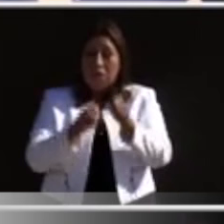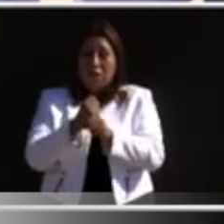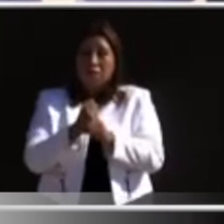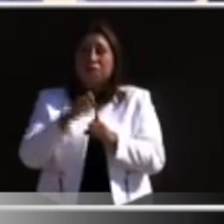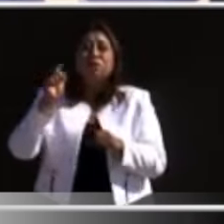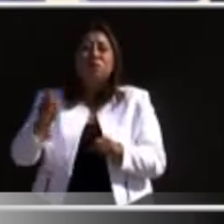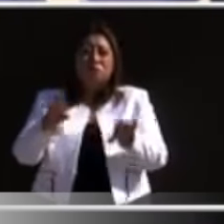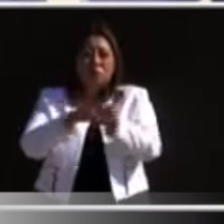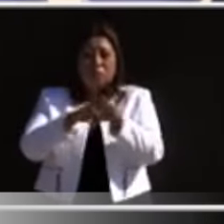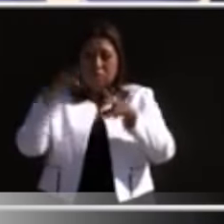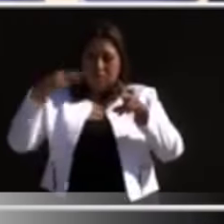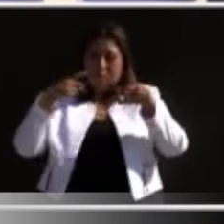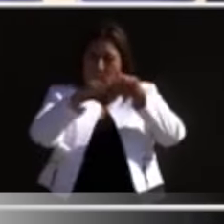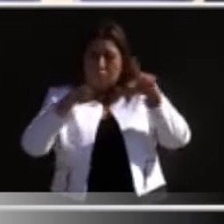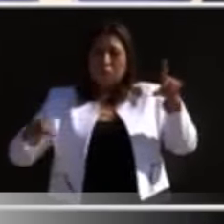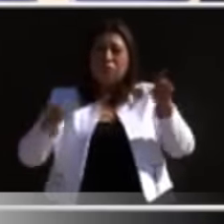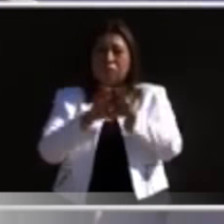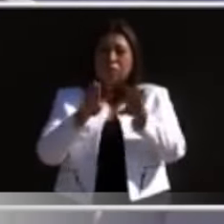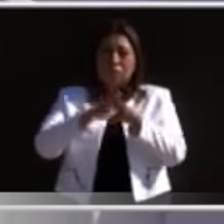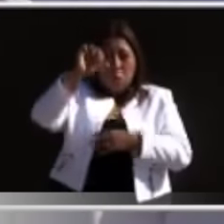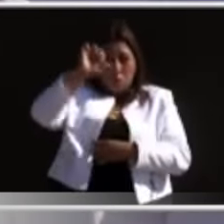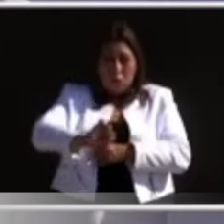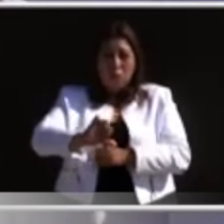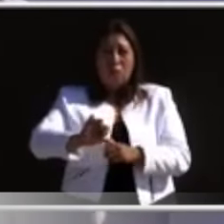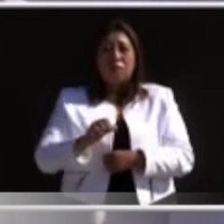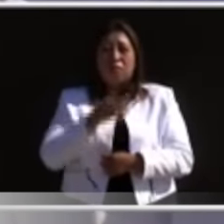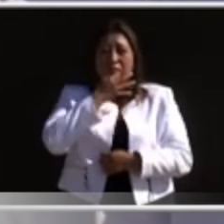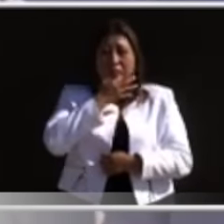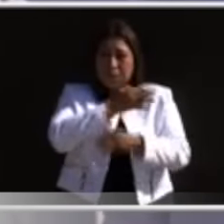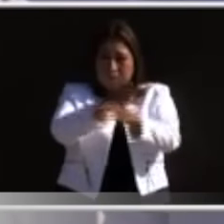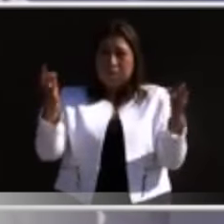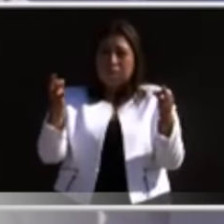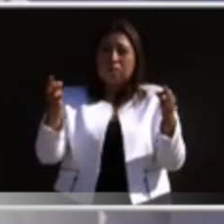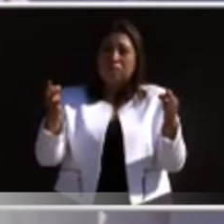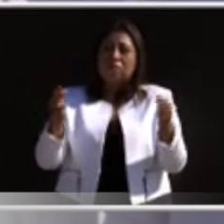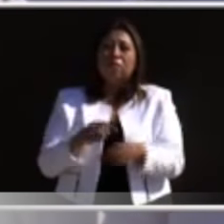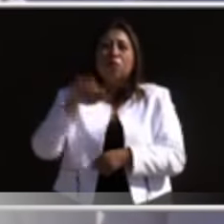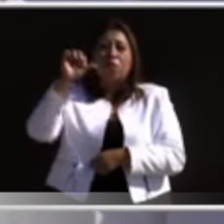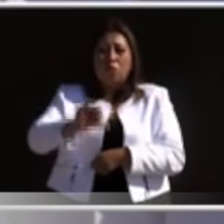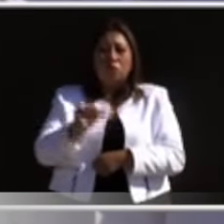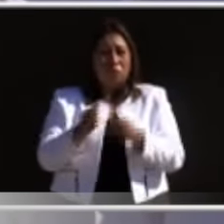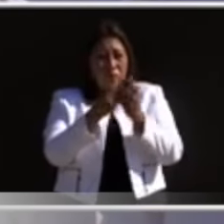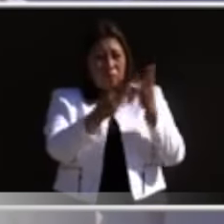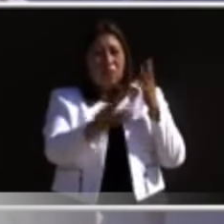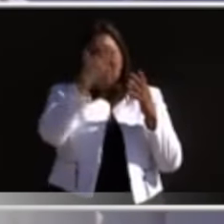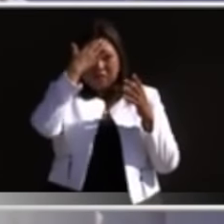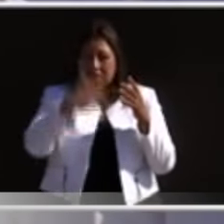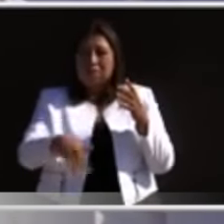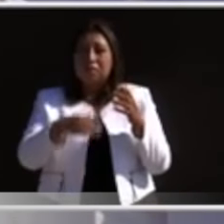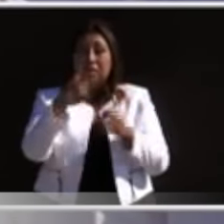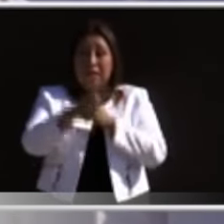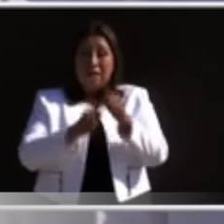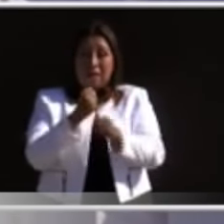Quiero decirles en público lo que hemos hablado ya en privado. Ellos saben que serán